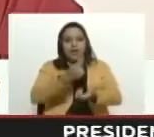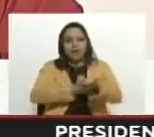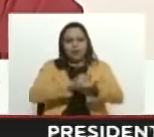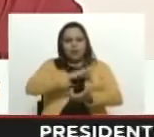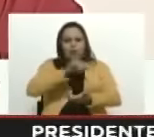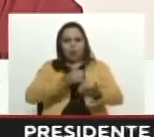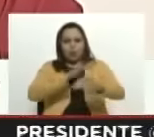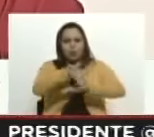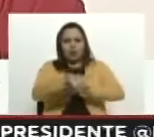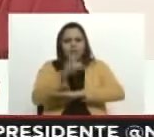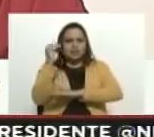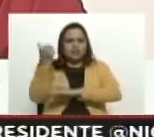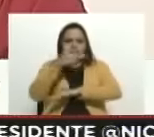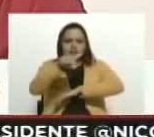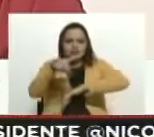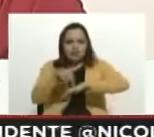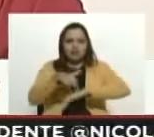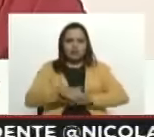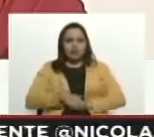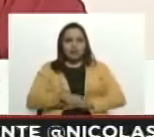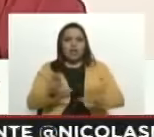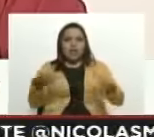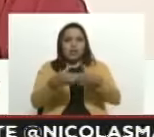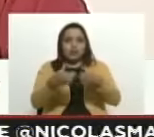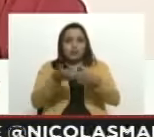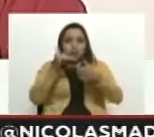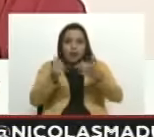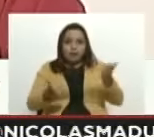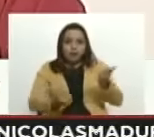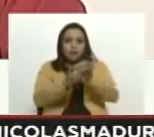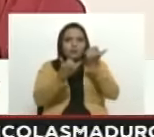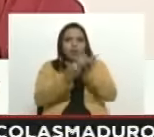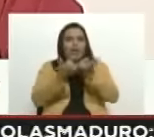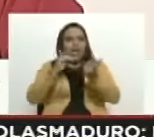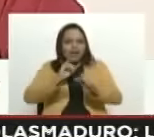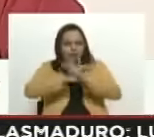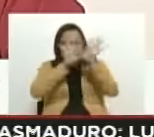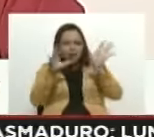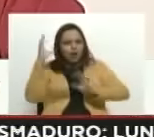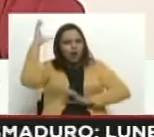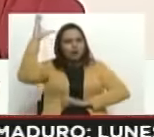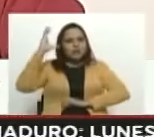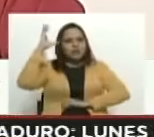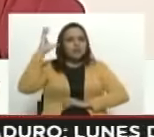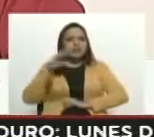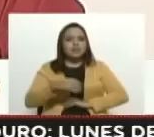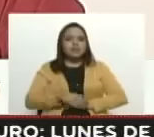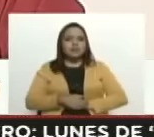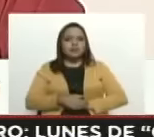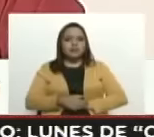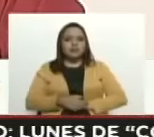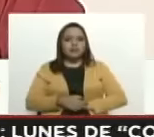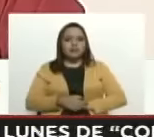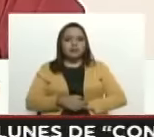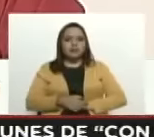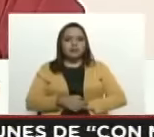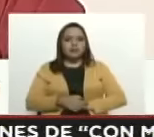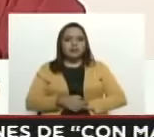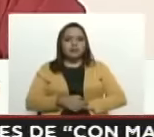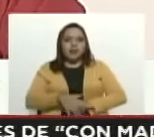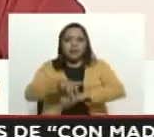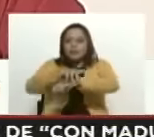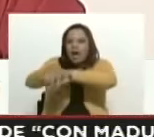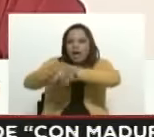Asamblea Nacional, el partido va a acompañar, hay una clara conciencia de la gran mayoría